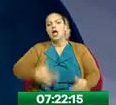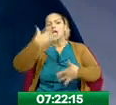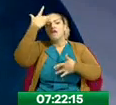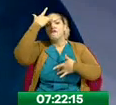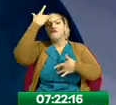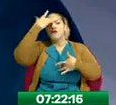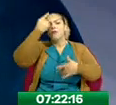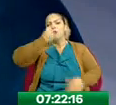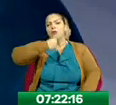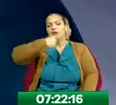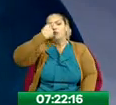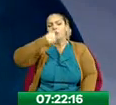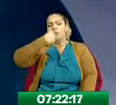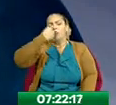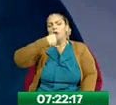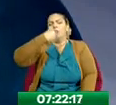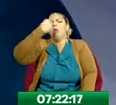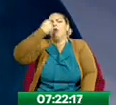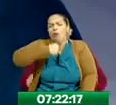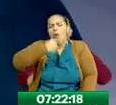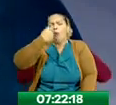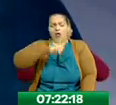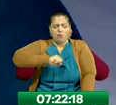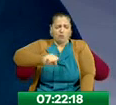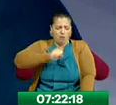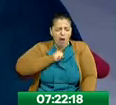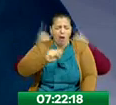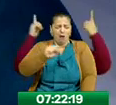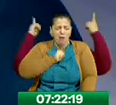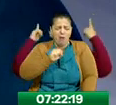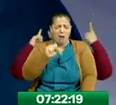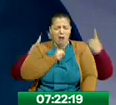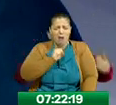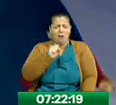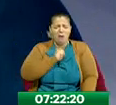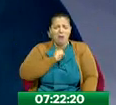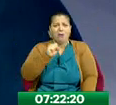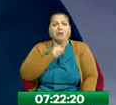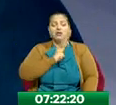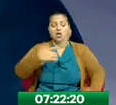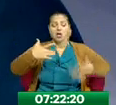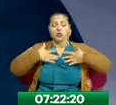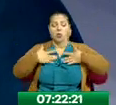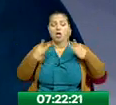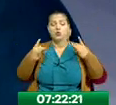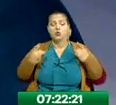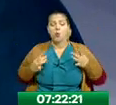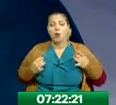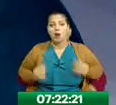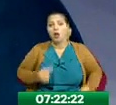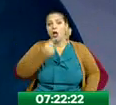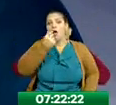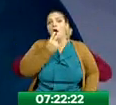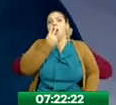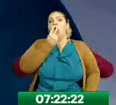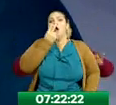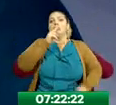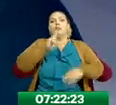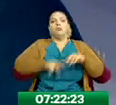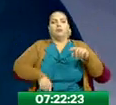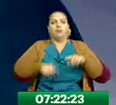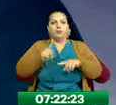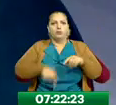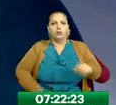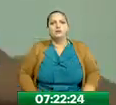alarma epidemiológica, porque es altamente contagioso, pues por vía respiratoria. Netamente es una